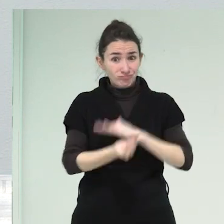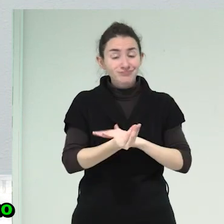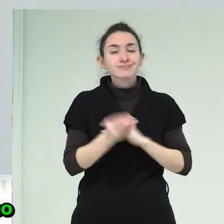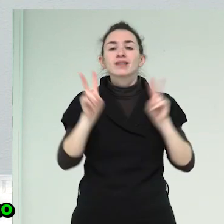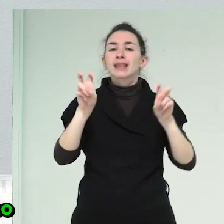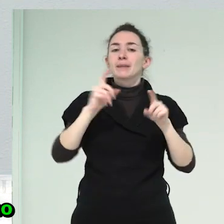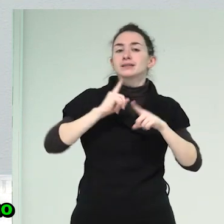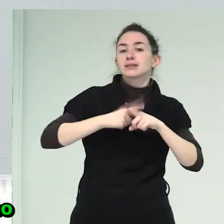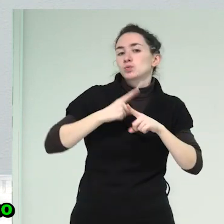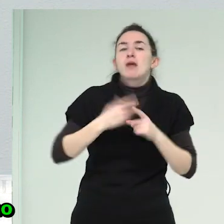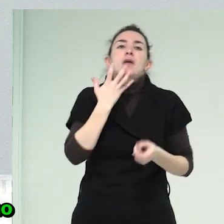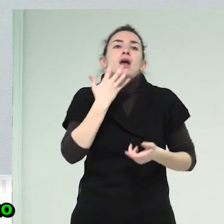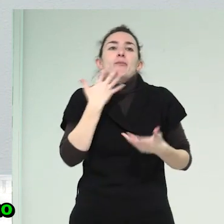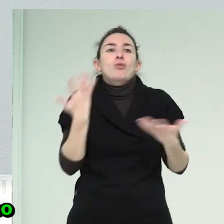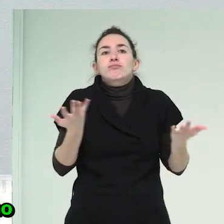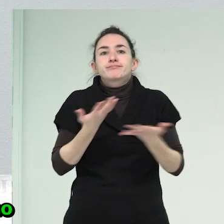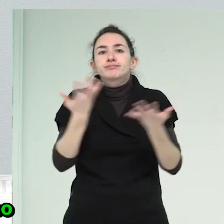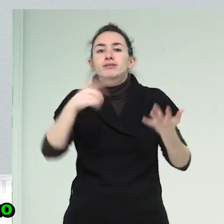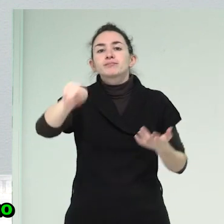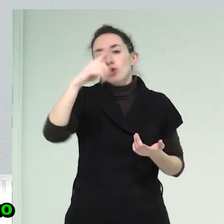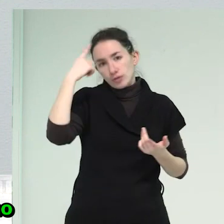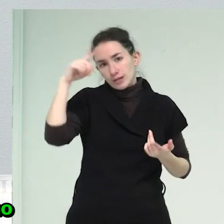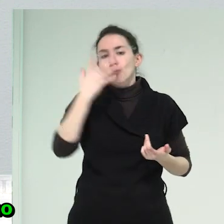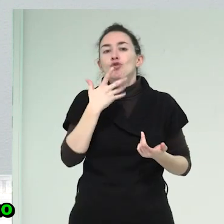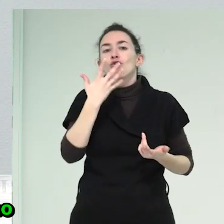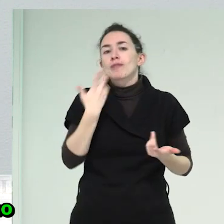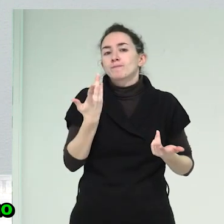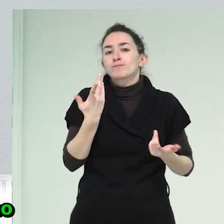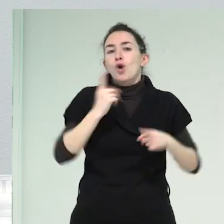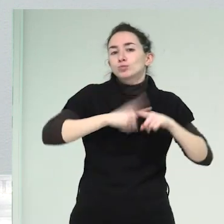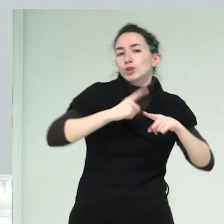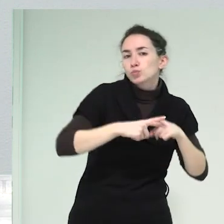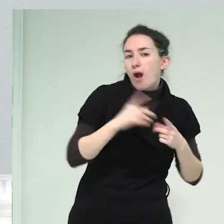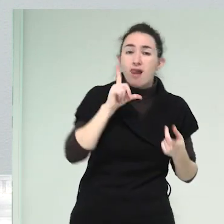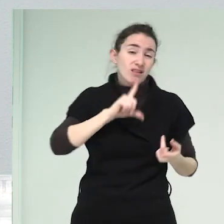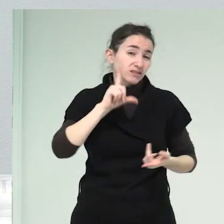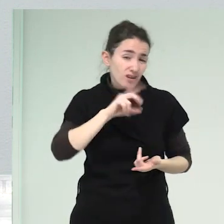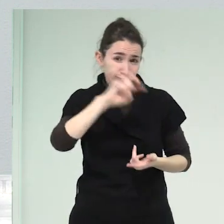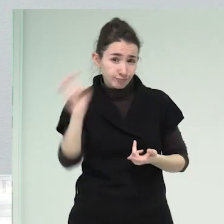hombres, por ejemplo, lo que se conoce como homosexualidad o lesbianismo,